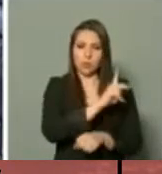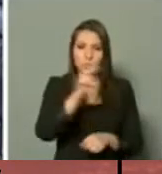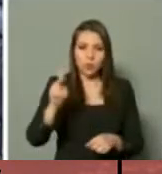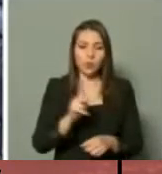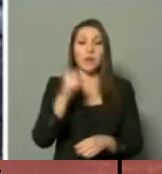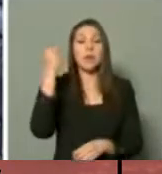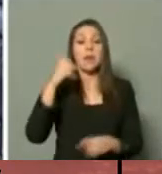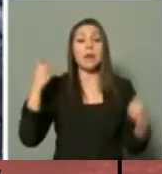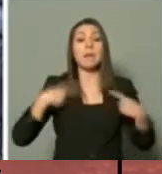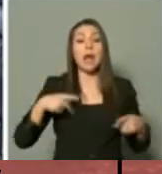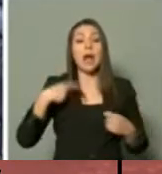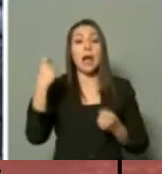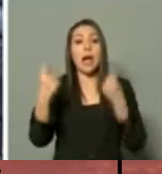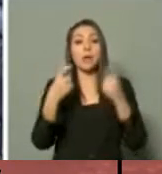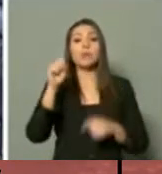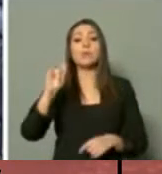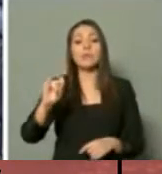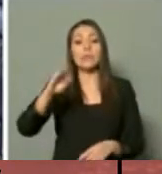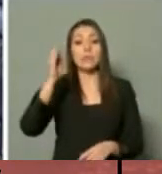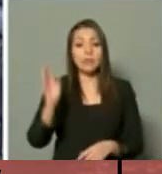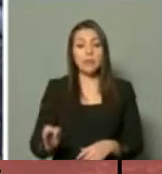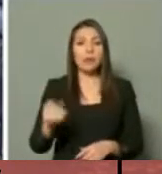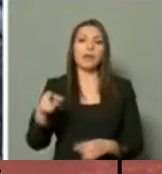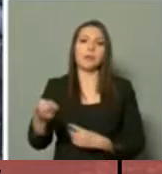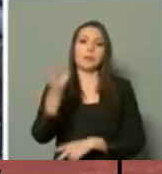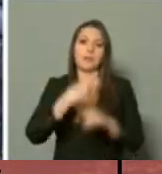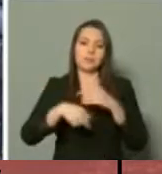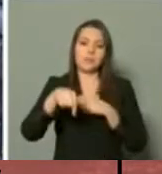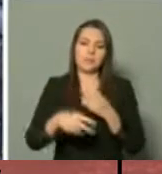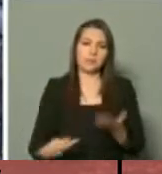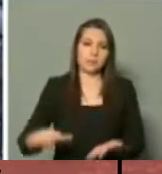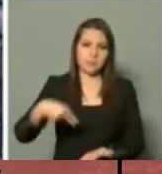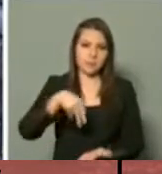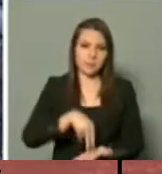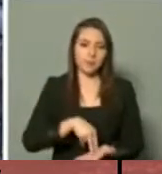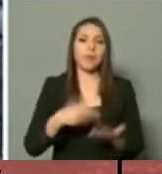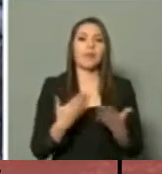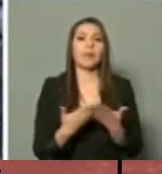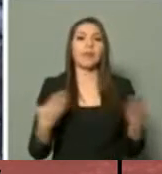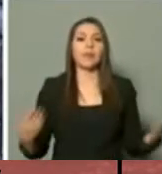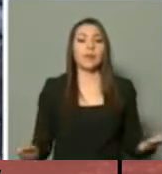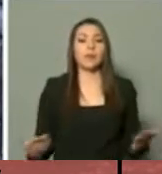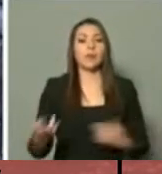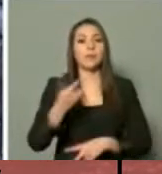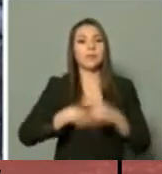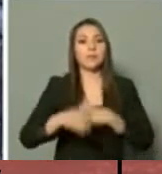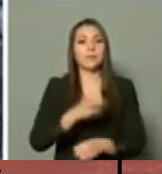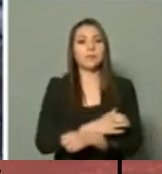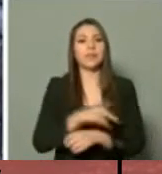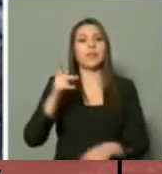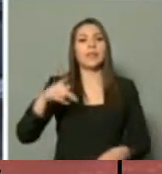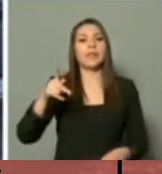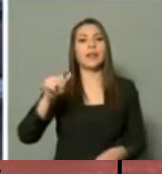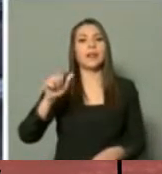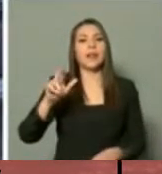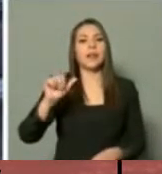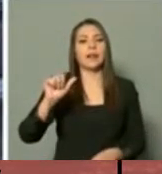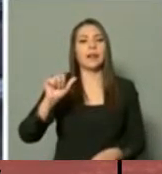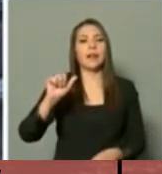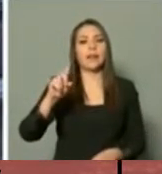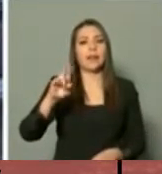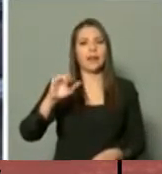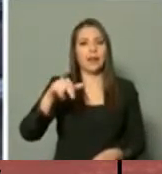y aquellos que aceptaron la invitación se encuentran presentes. El día de hoy nos acompañan Carla Adriana Estrada